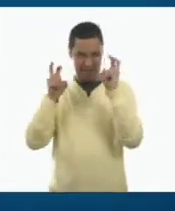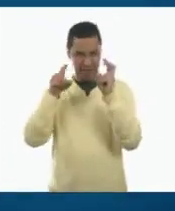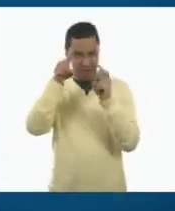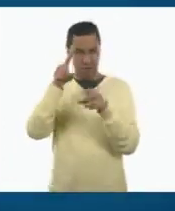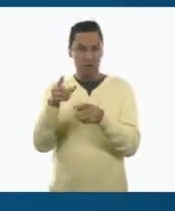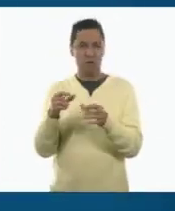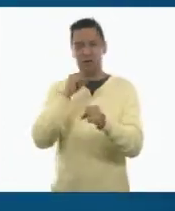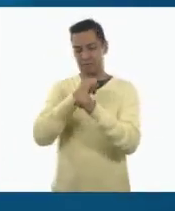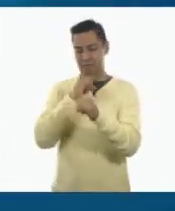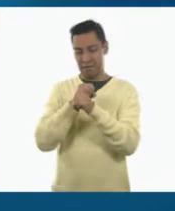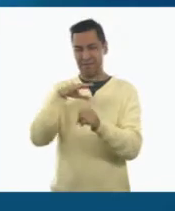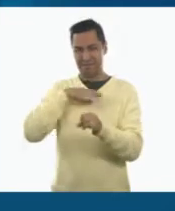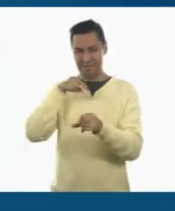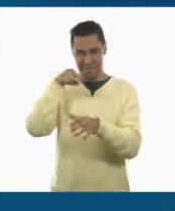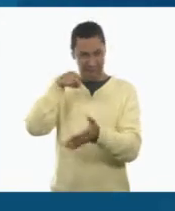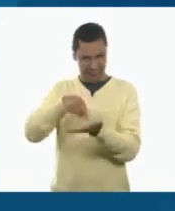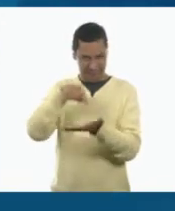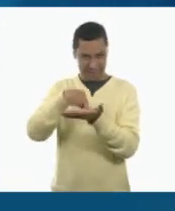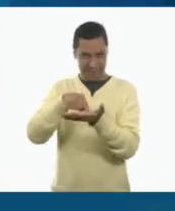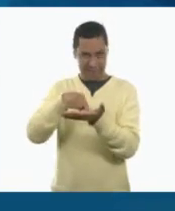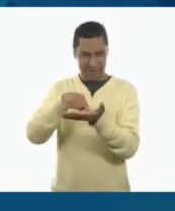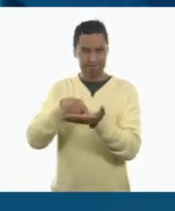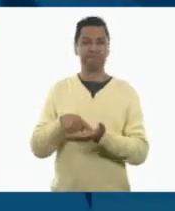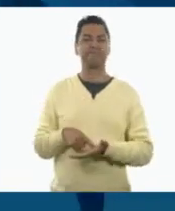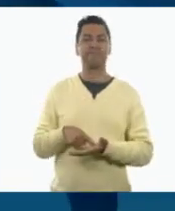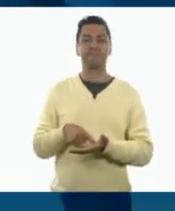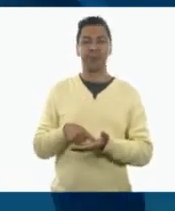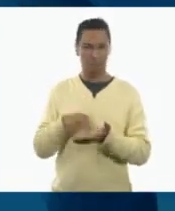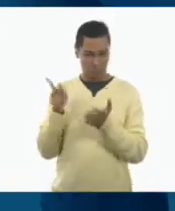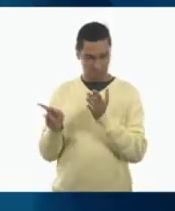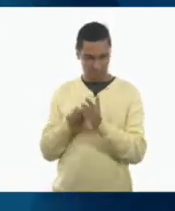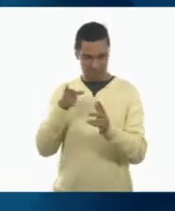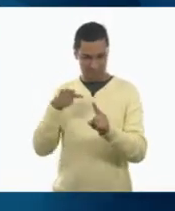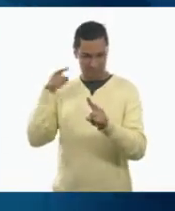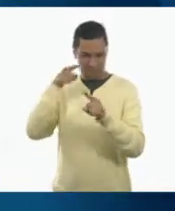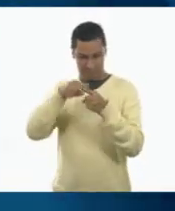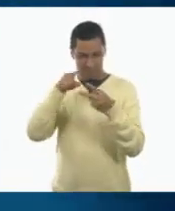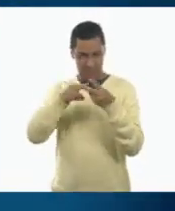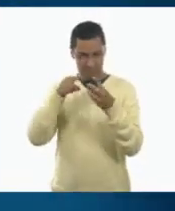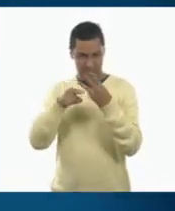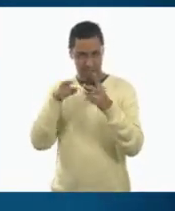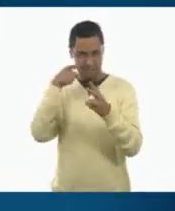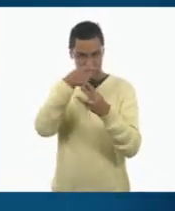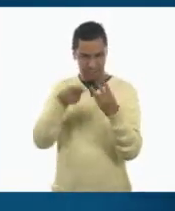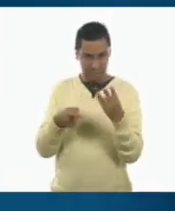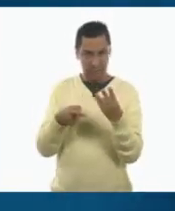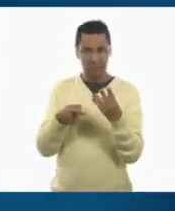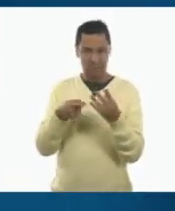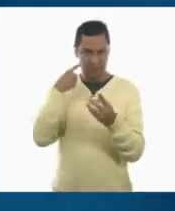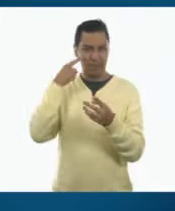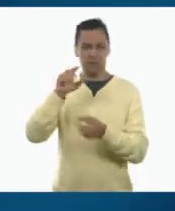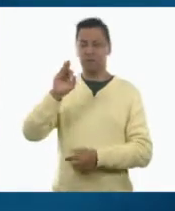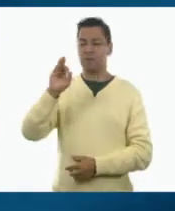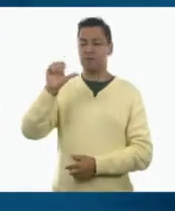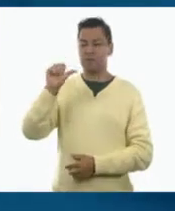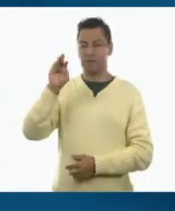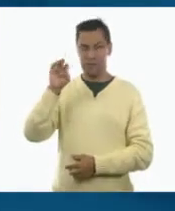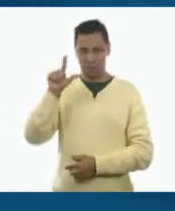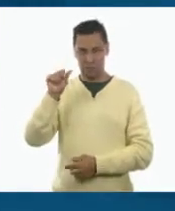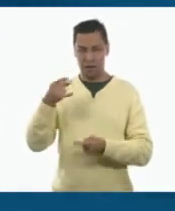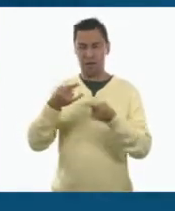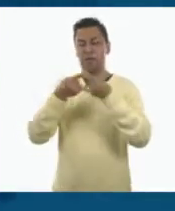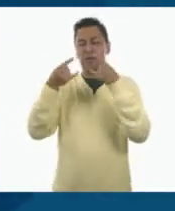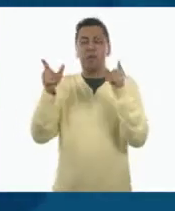cinematográfica. Pero bueno, volviendo entonces a esas características, la fábula es un texto breve y